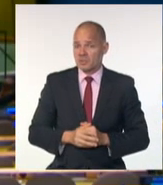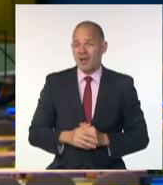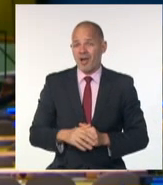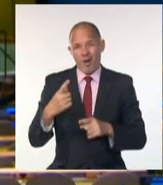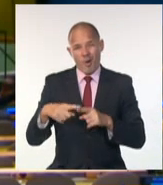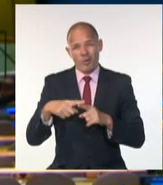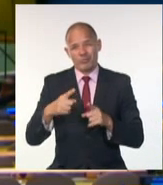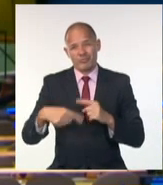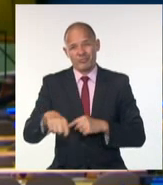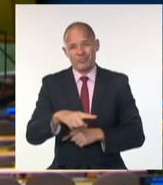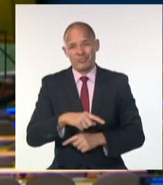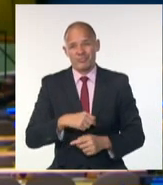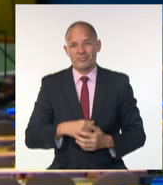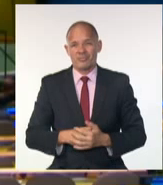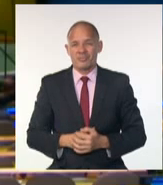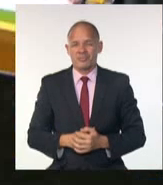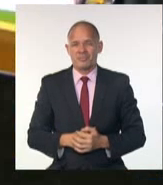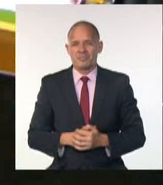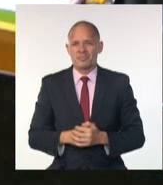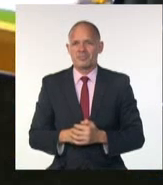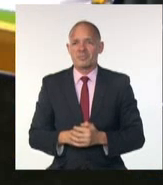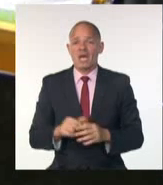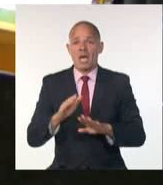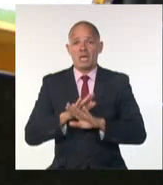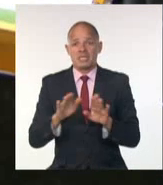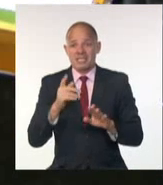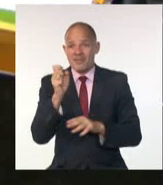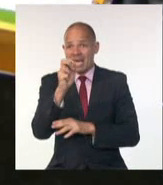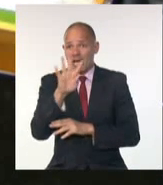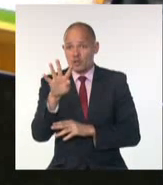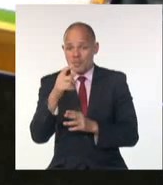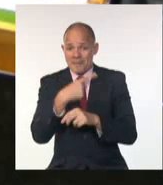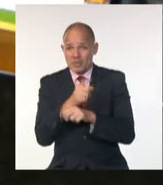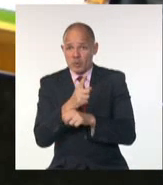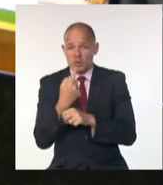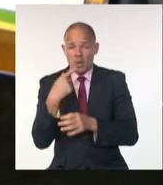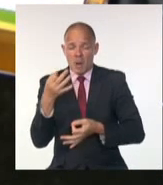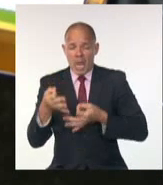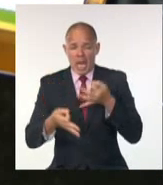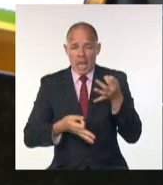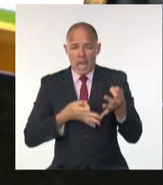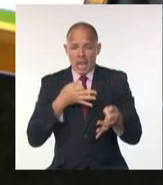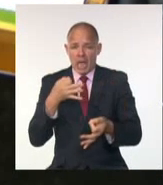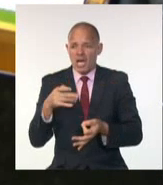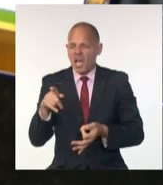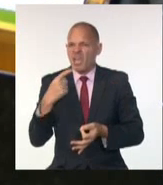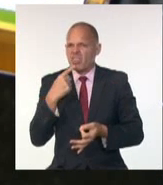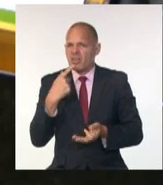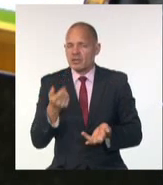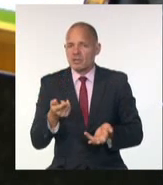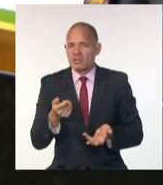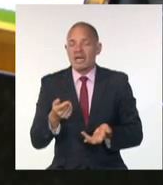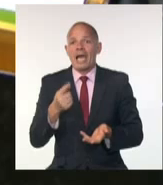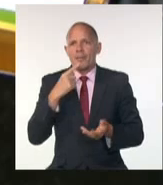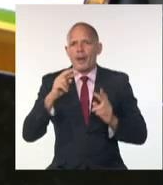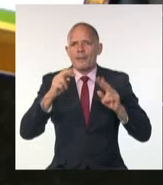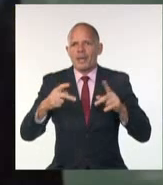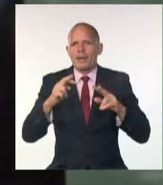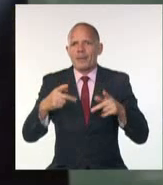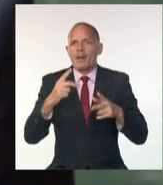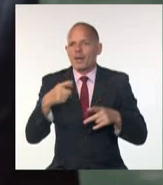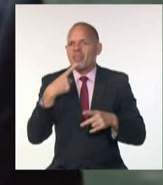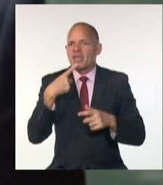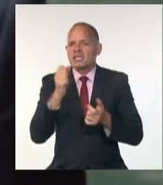asuntos. En menos de 14 minutos, el presidente argentino mencionó 19 veces la palabra